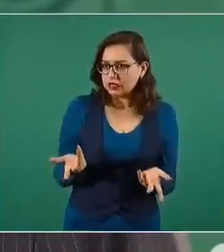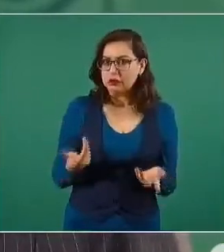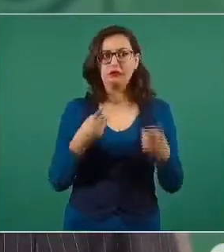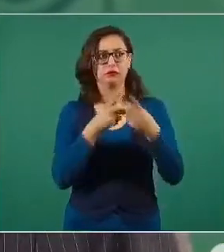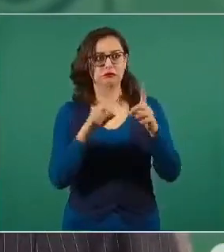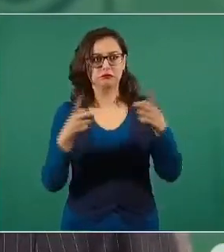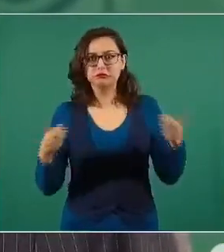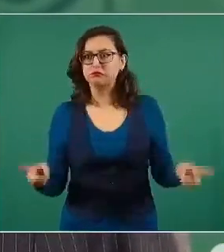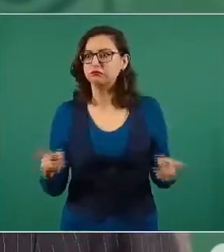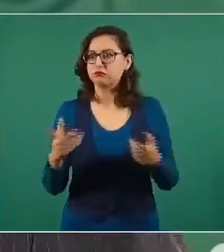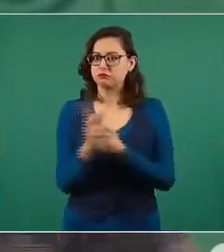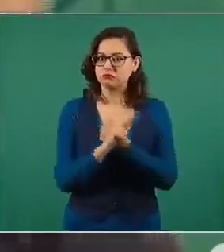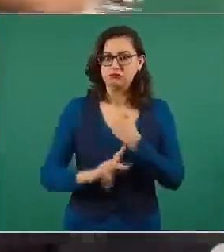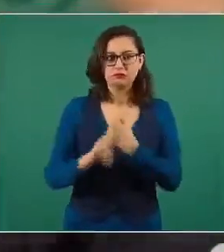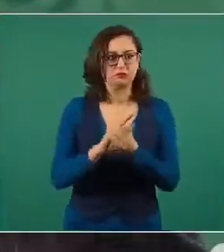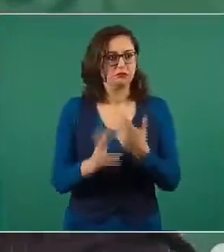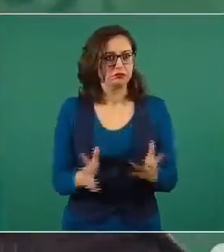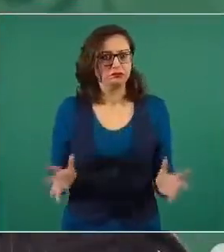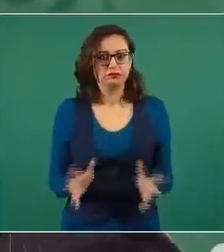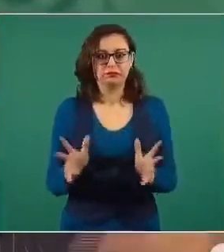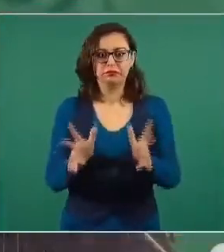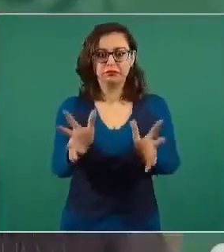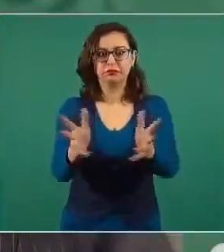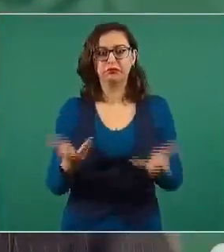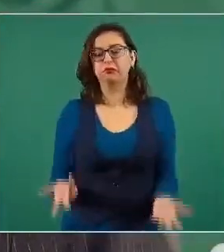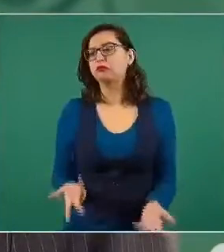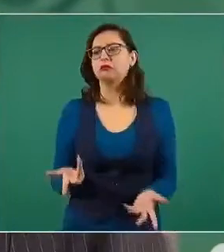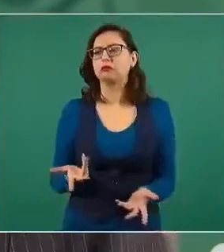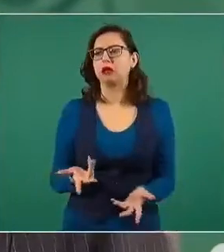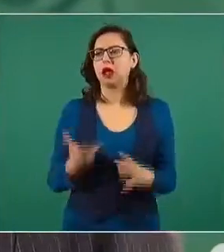pueblos. Entonces, todo eso es puro discurso,